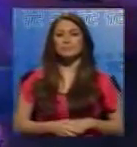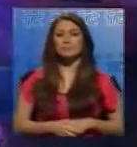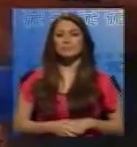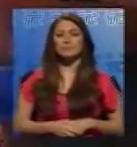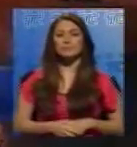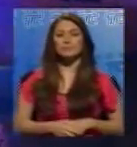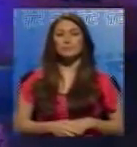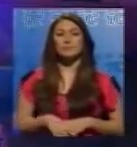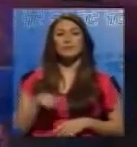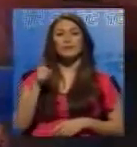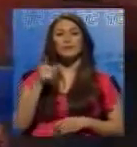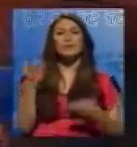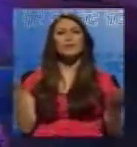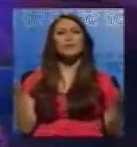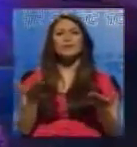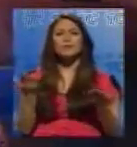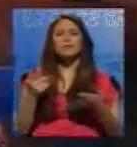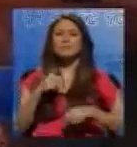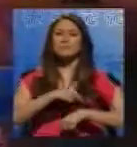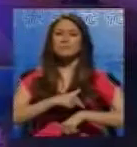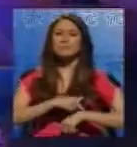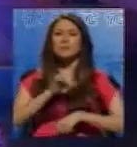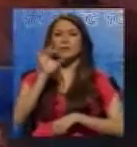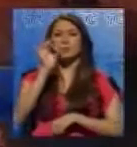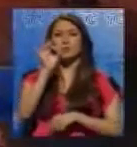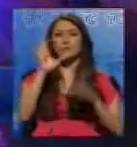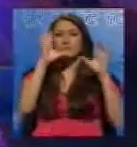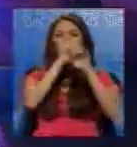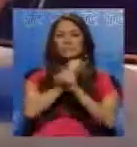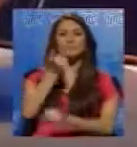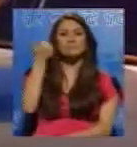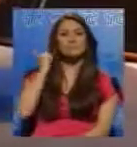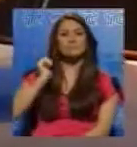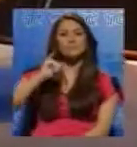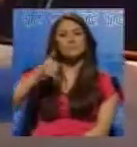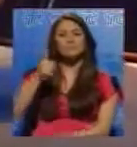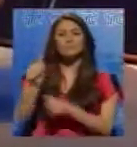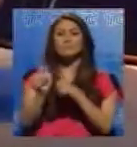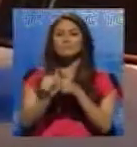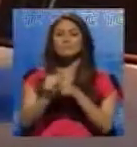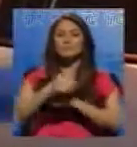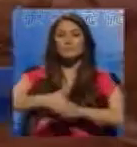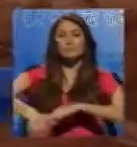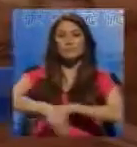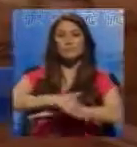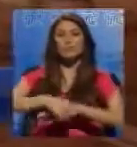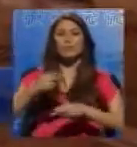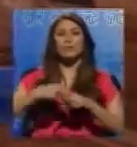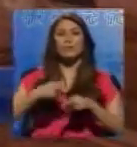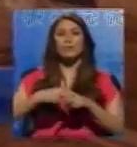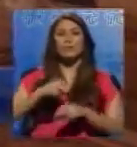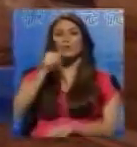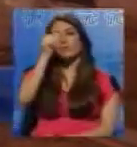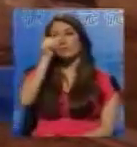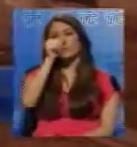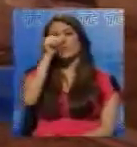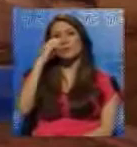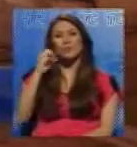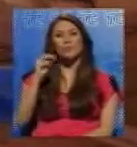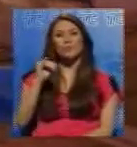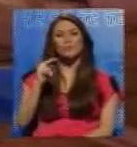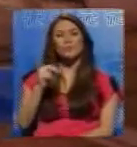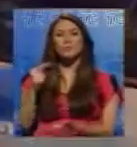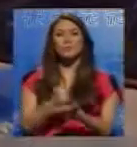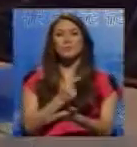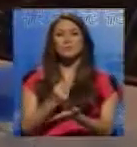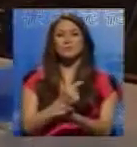El supuesto atentado sucedió cerca de las 20 horas de este jueves en el sector de las calles Roberto Serrano y Domingo Comín, en el